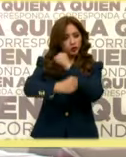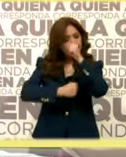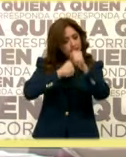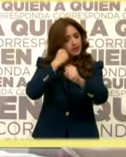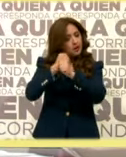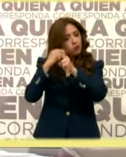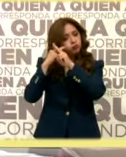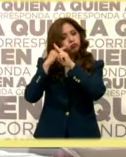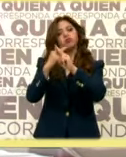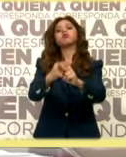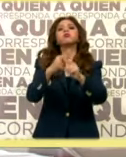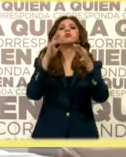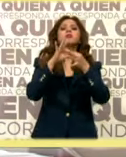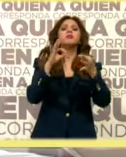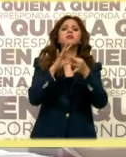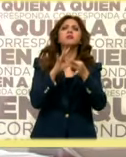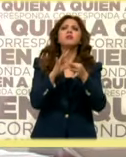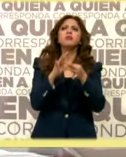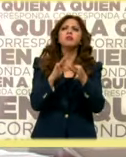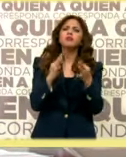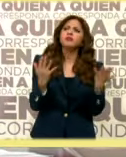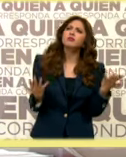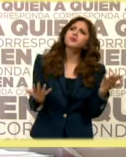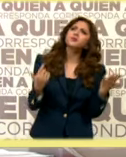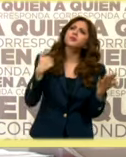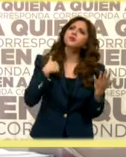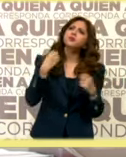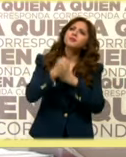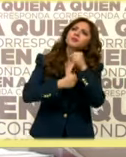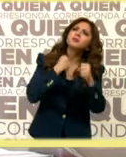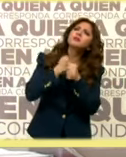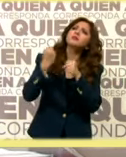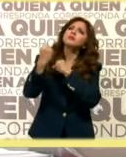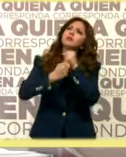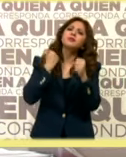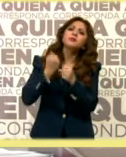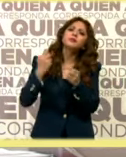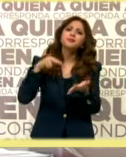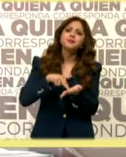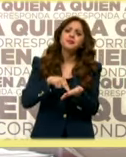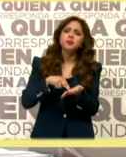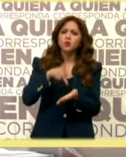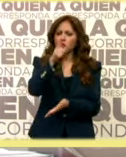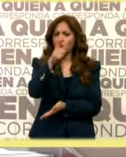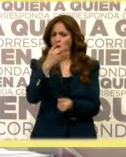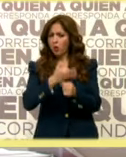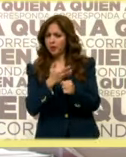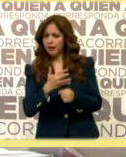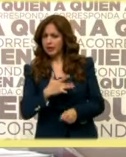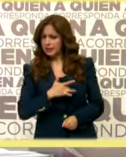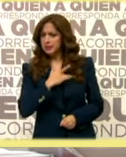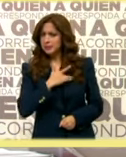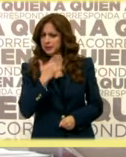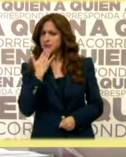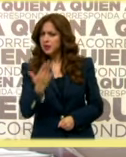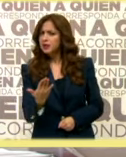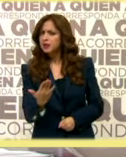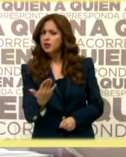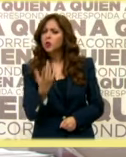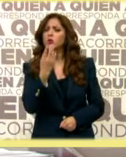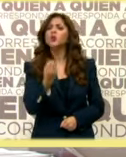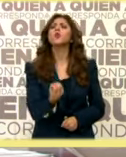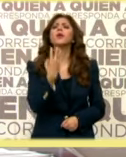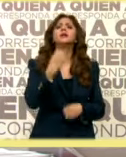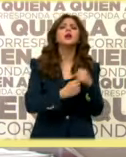platicar nos dice que llevo años viniendo. ¿Y usted cómo está? ¿Tranquilitos en casa? ¿Y cuántos años ya lleva